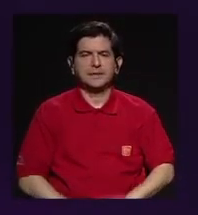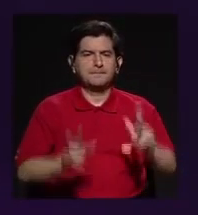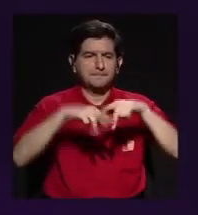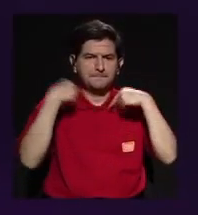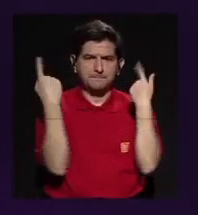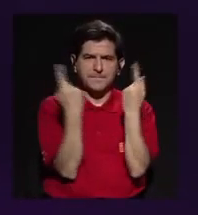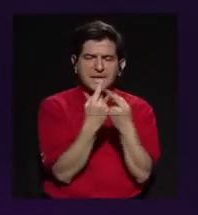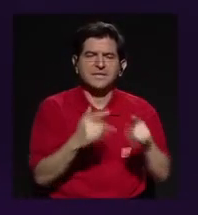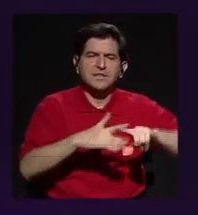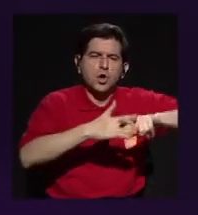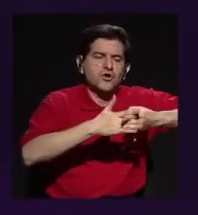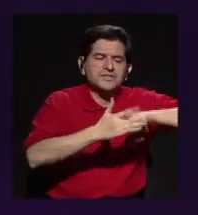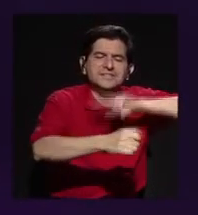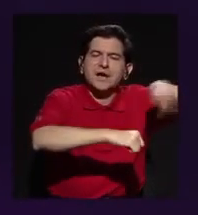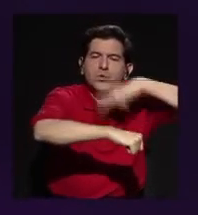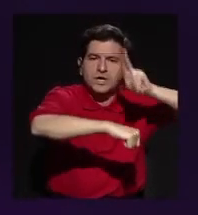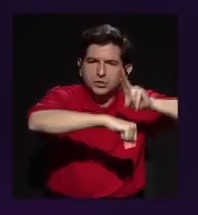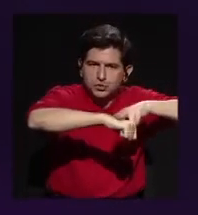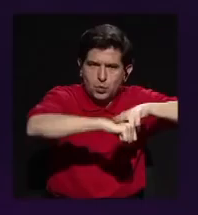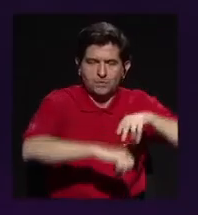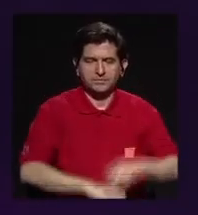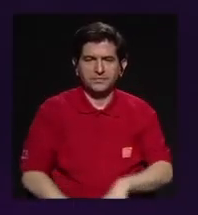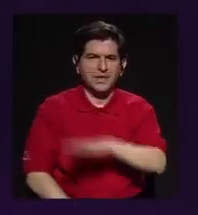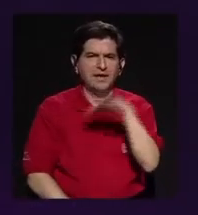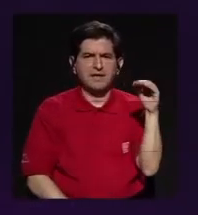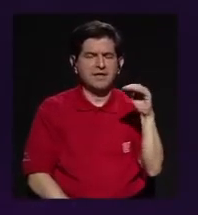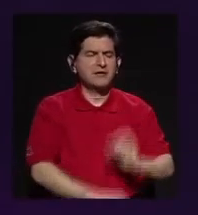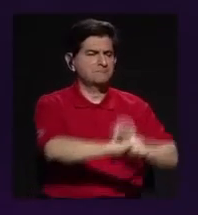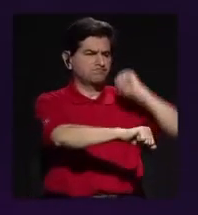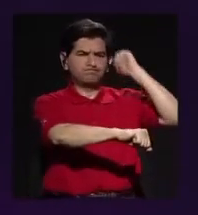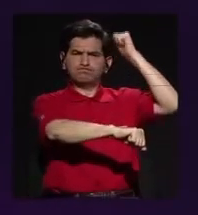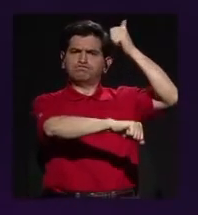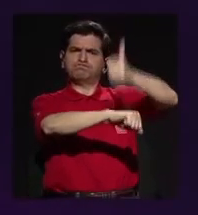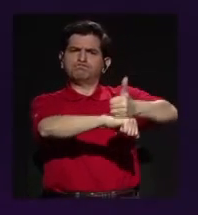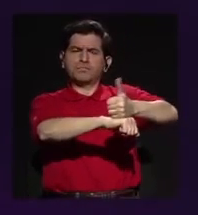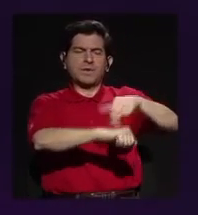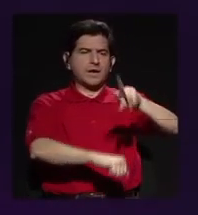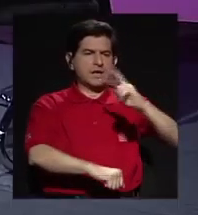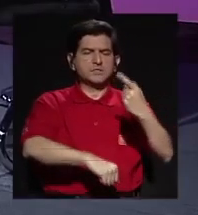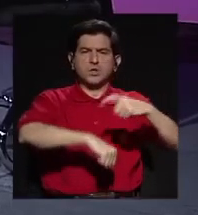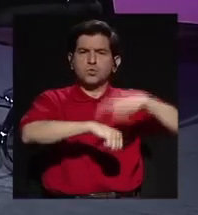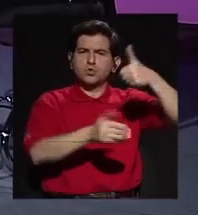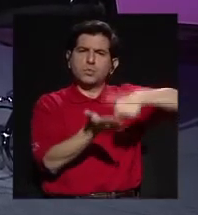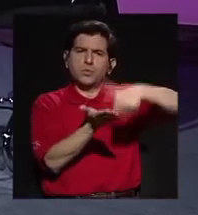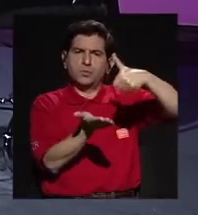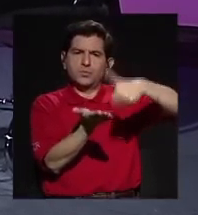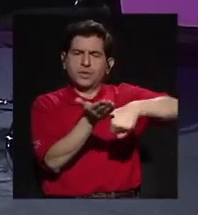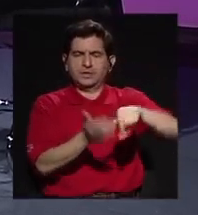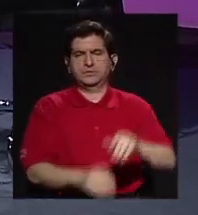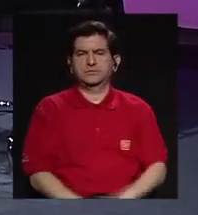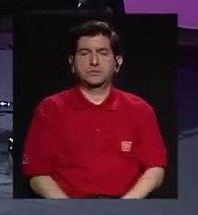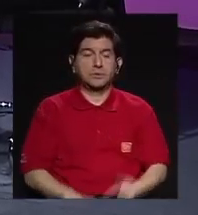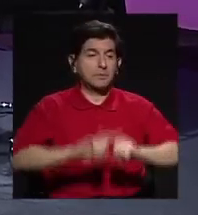Partido Restauración Nacional y que lo colocó en la segunda ronda cuando